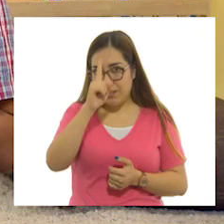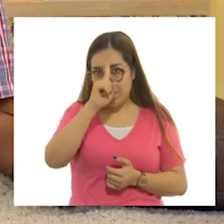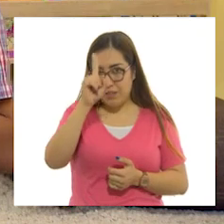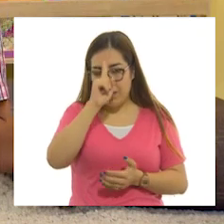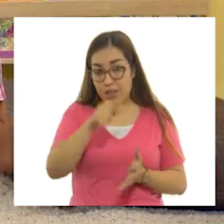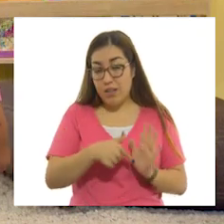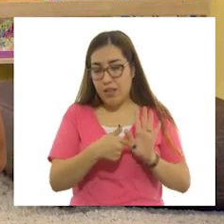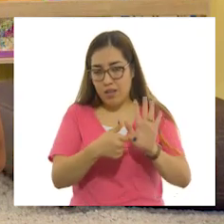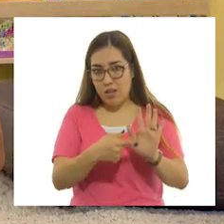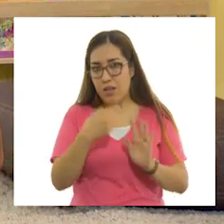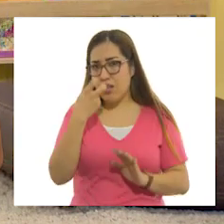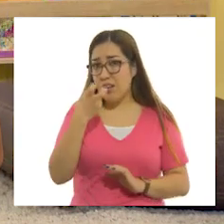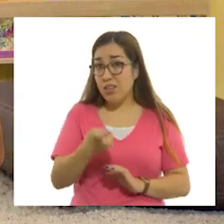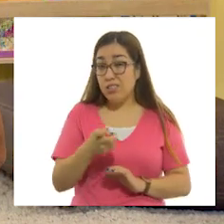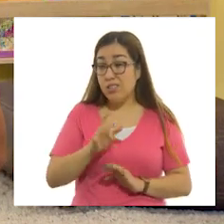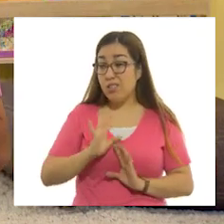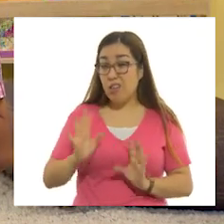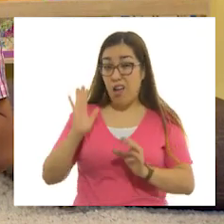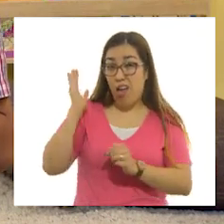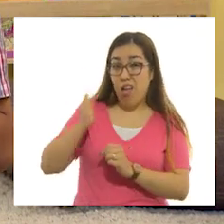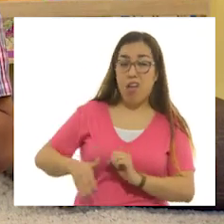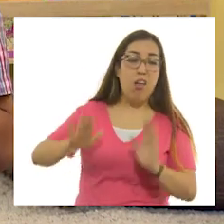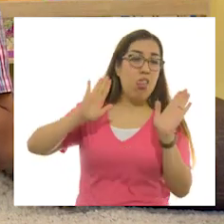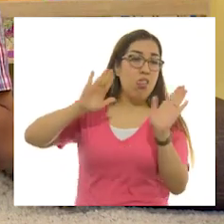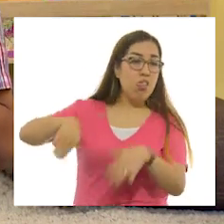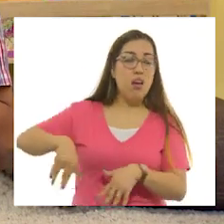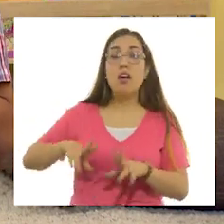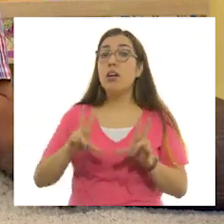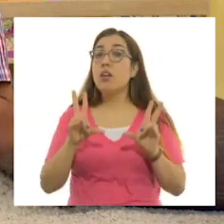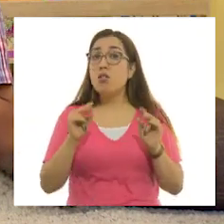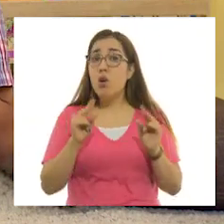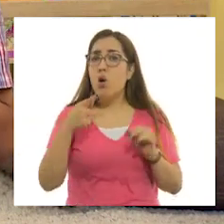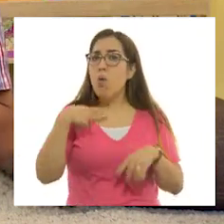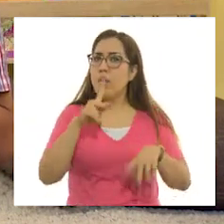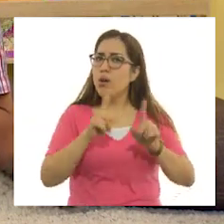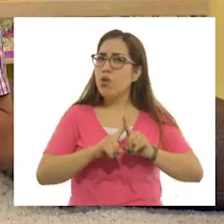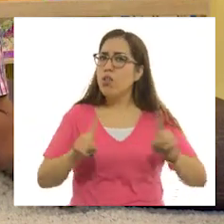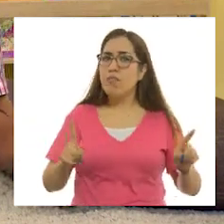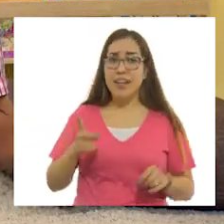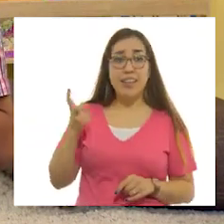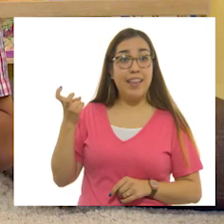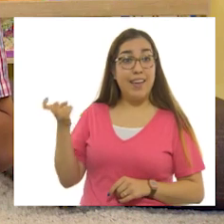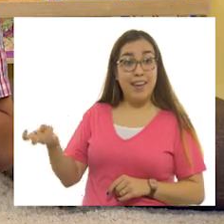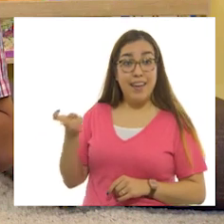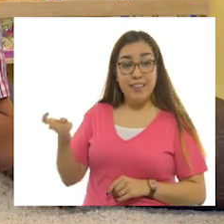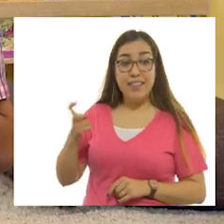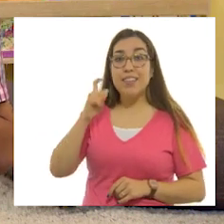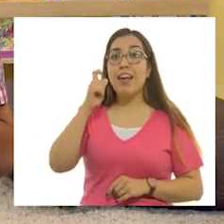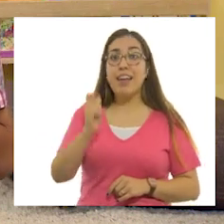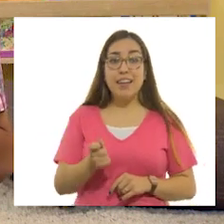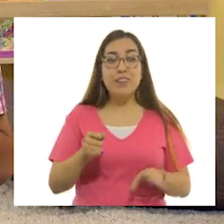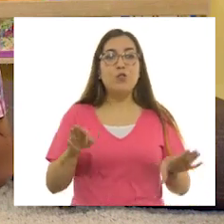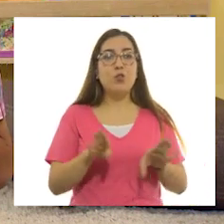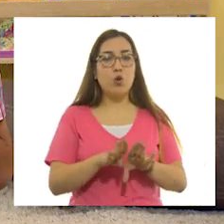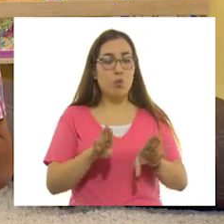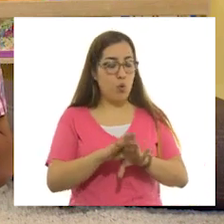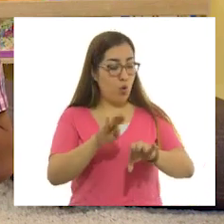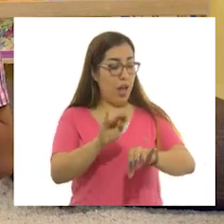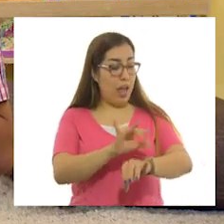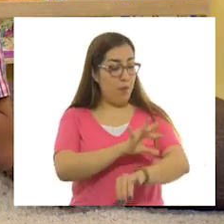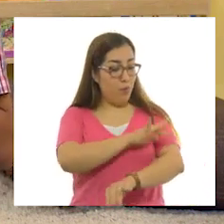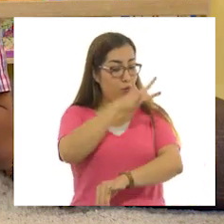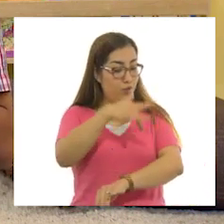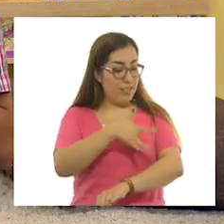al igual que los cuentos de princesas flores y estrellitas también nos facilitan el identificar y expresar nuestros sentimientos